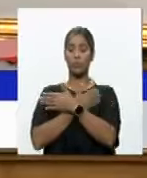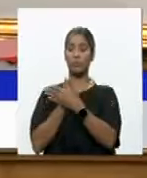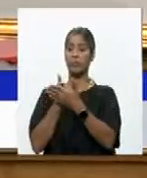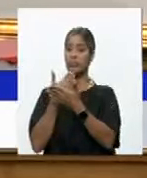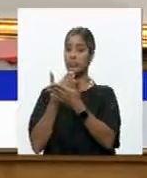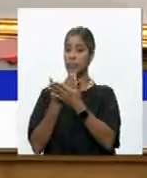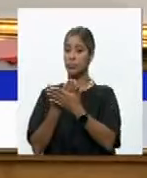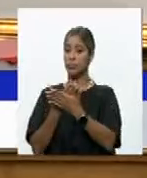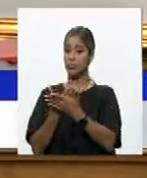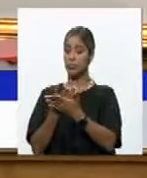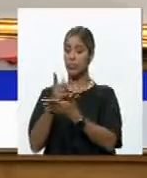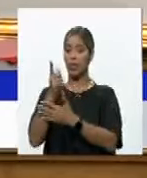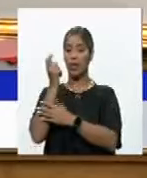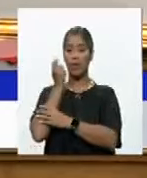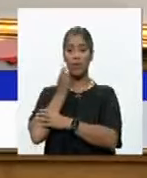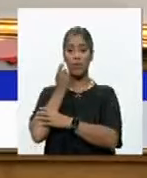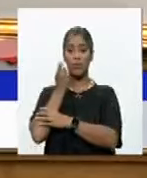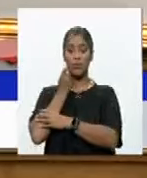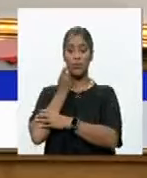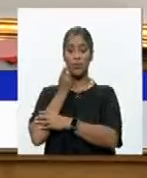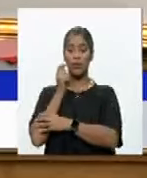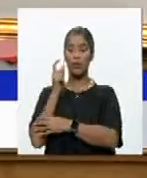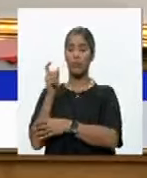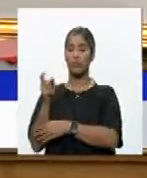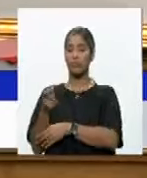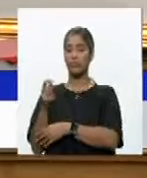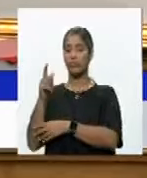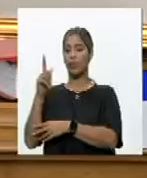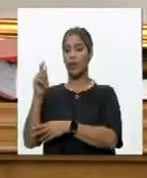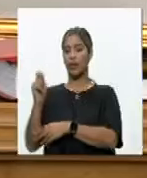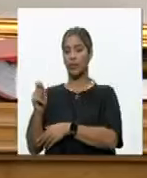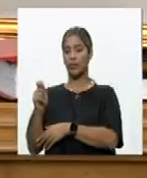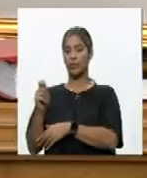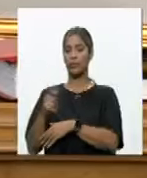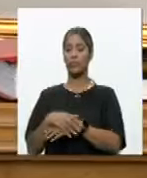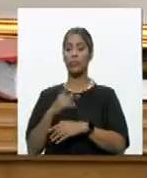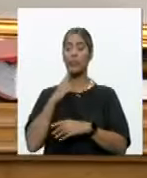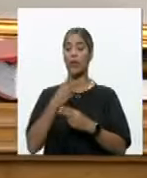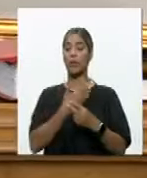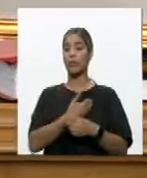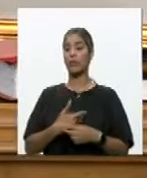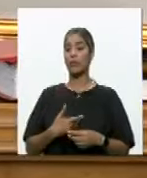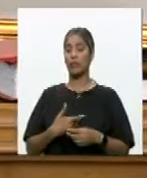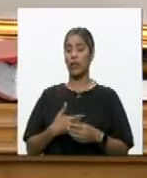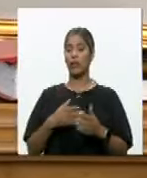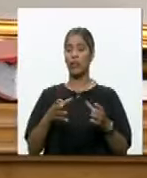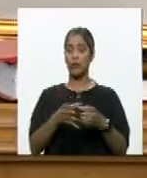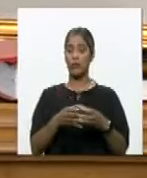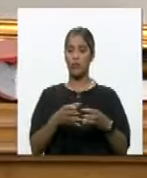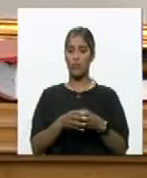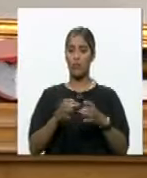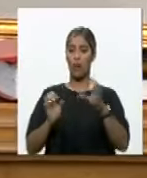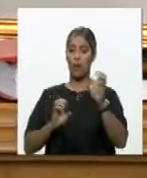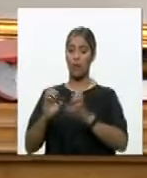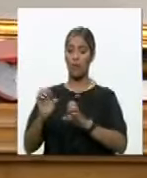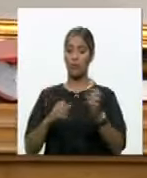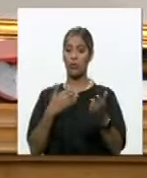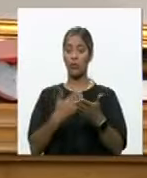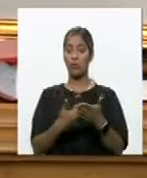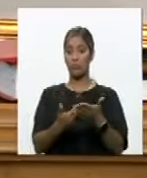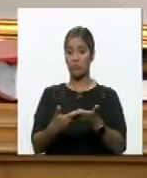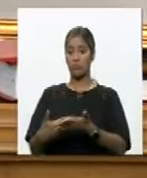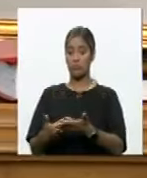solicitada por el diputado Alessandrello, presidente del Comité de Evaluaciones y Postulaciones del Poder